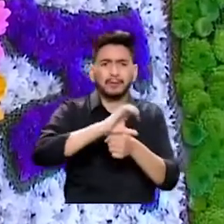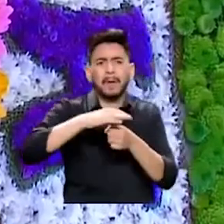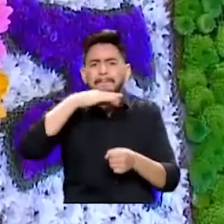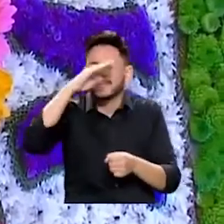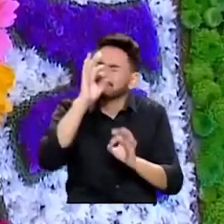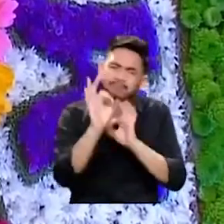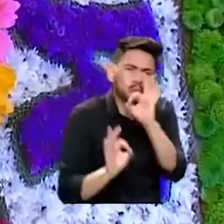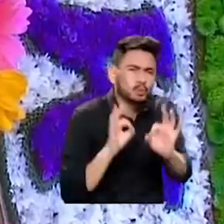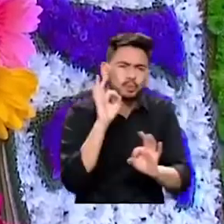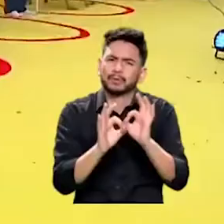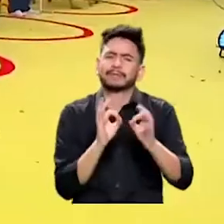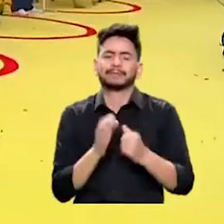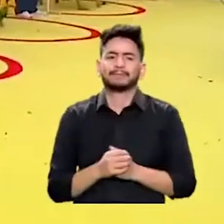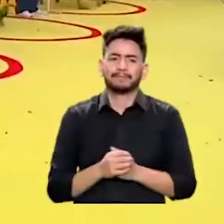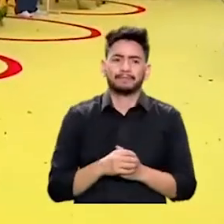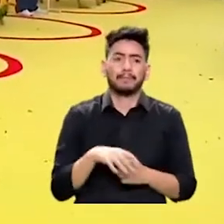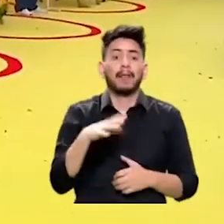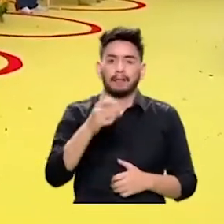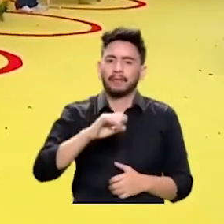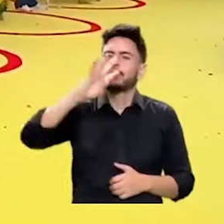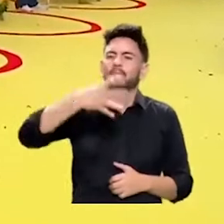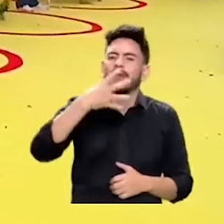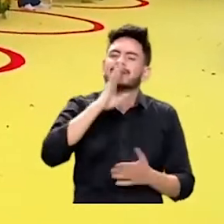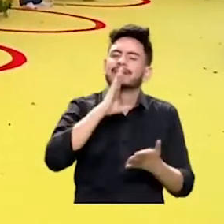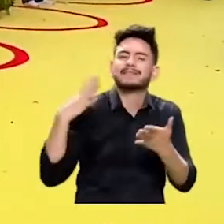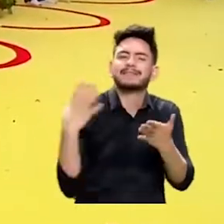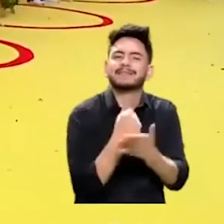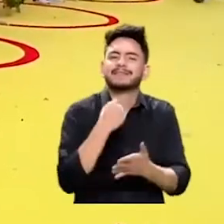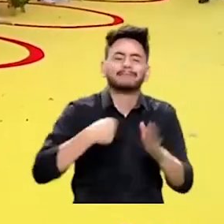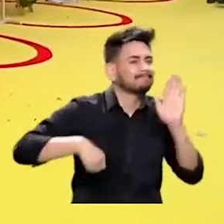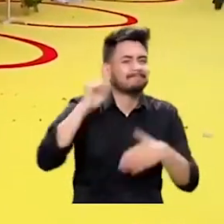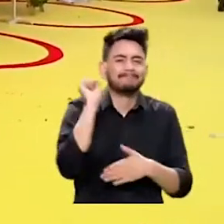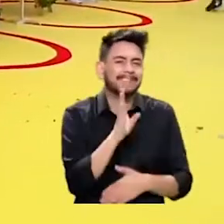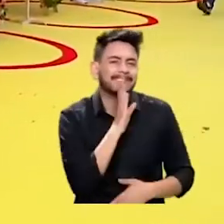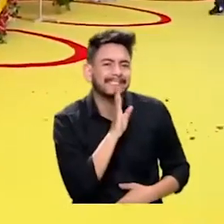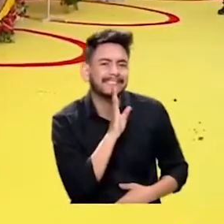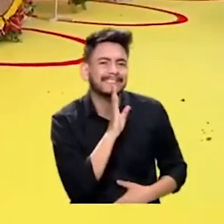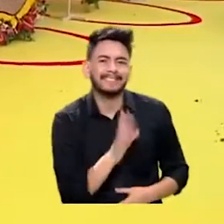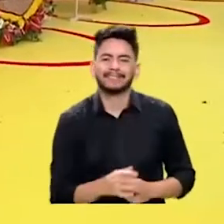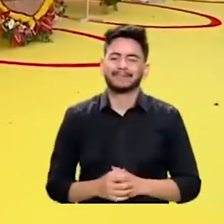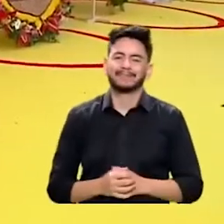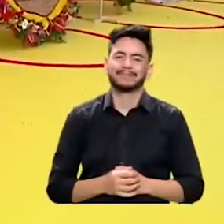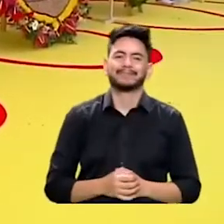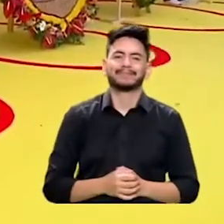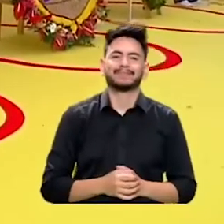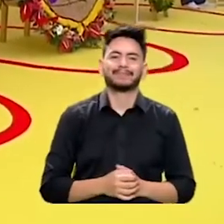cuarto puesto, para el cuarto lugar, aquí yo ya tengo el dato.